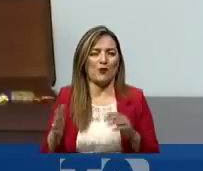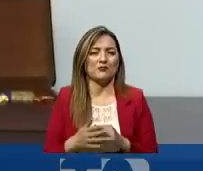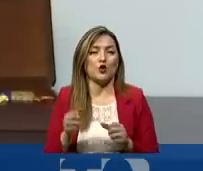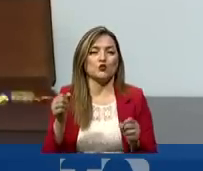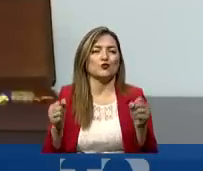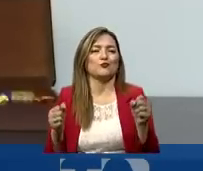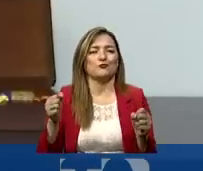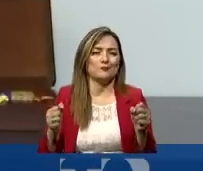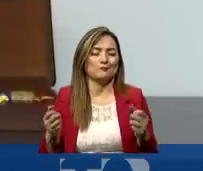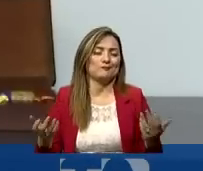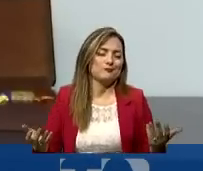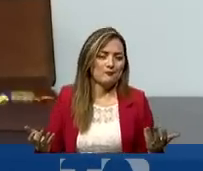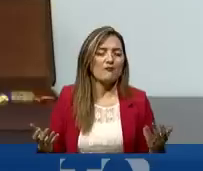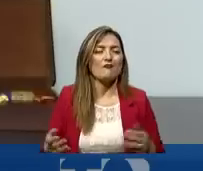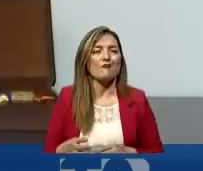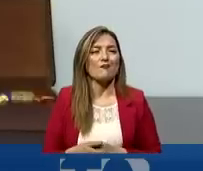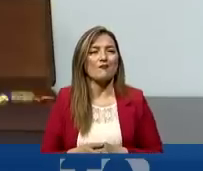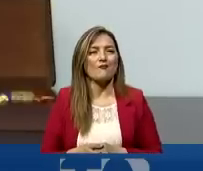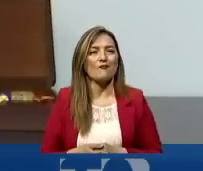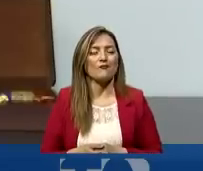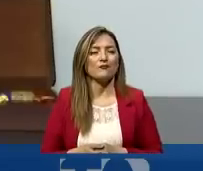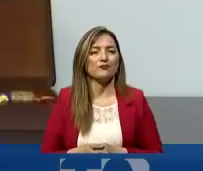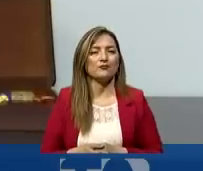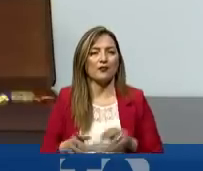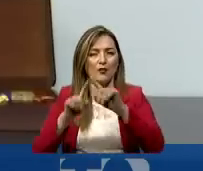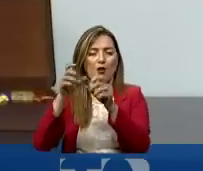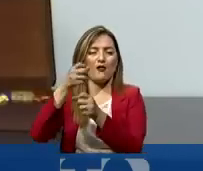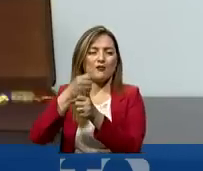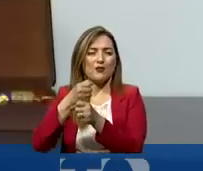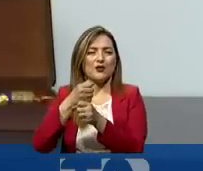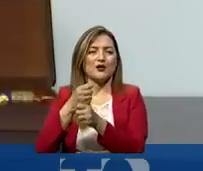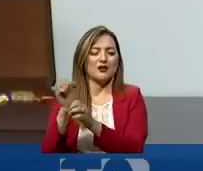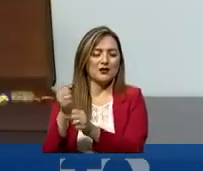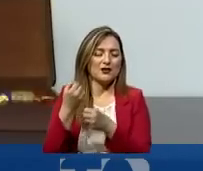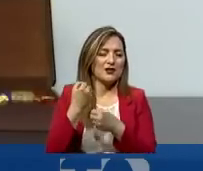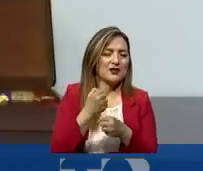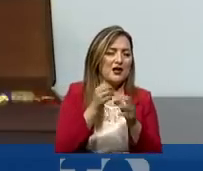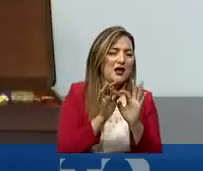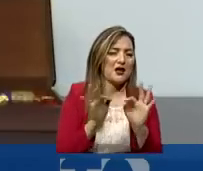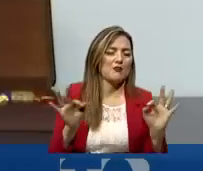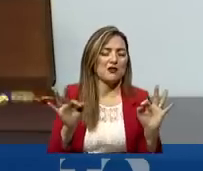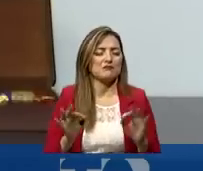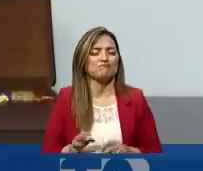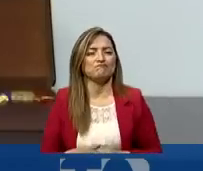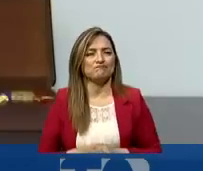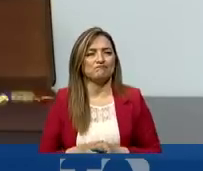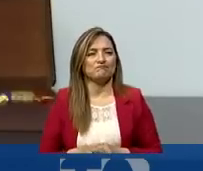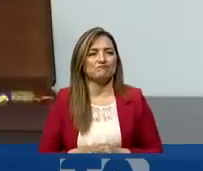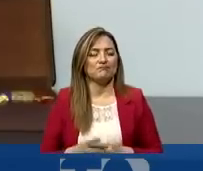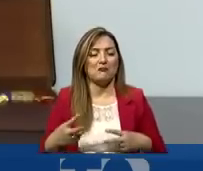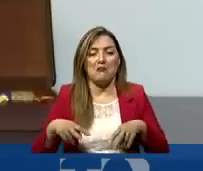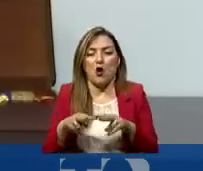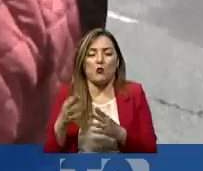choferes y usted tiene que tener empresa de seguridad y de limpieza. y eso incrementa un monto que no lo